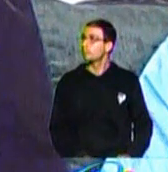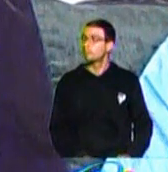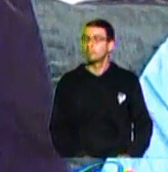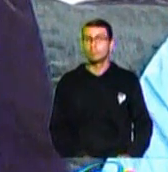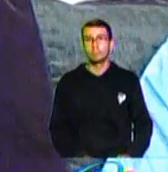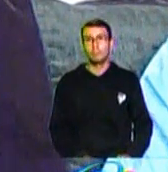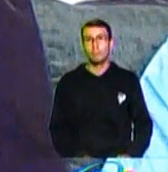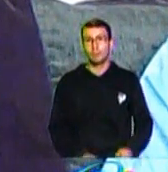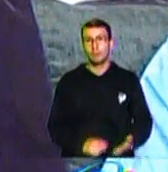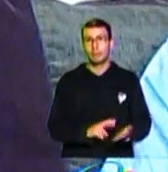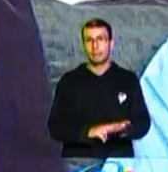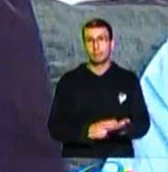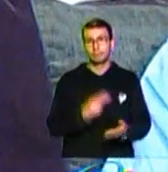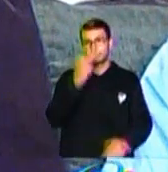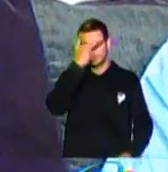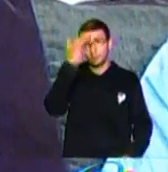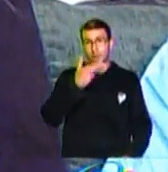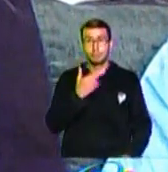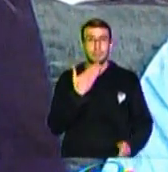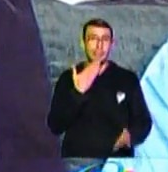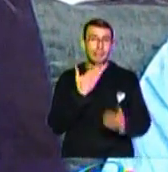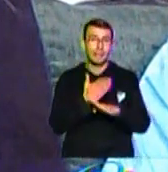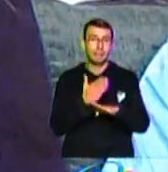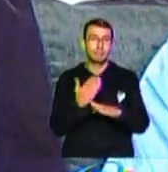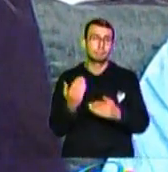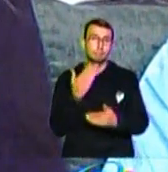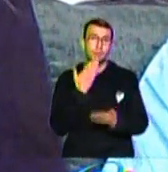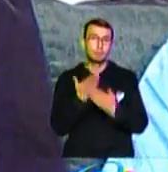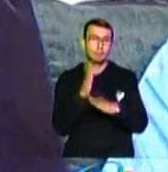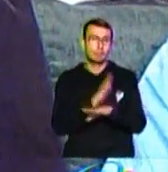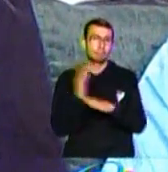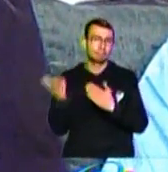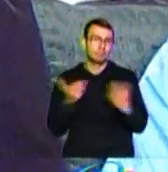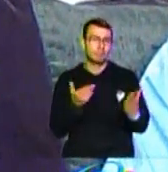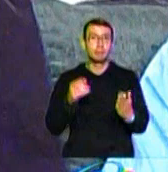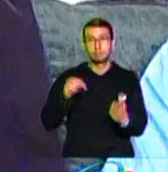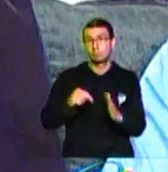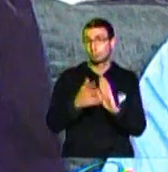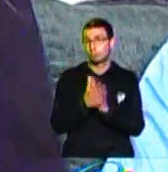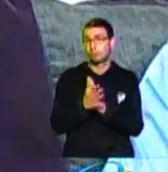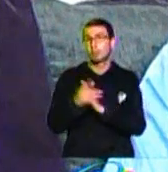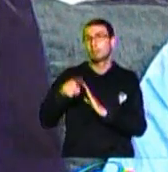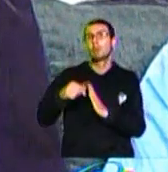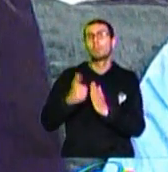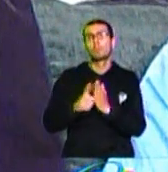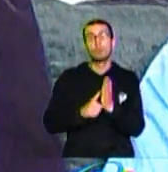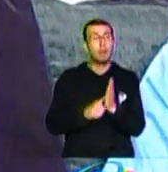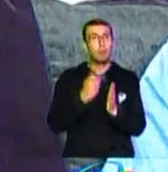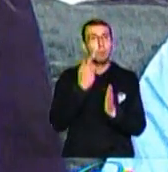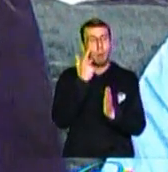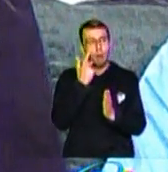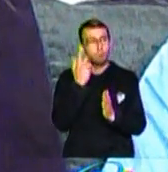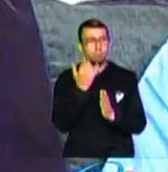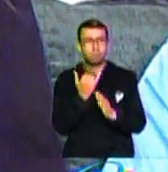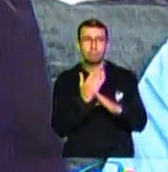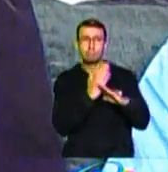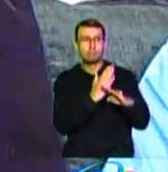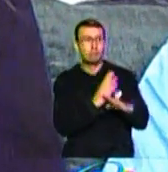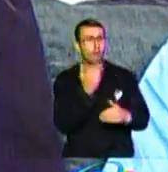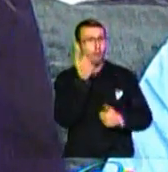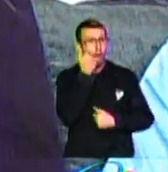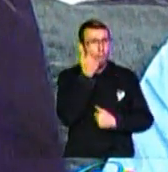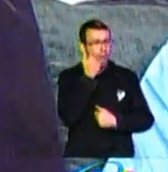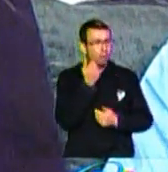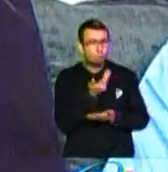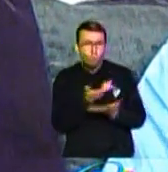Muchas gracias por estar nuevamente con nosotros en una nueva edición de Conexión Vital, un programa de educación y de prevención en salud, un programa que quiere llegar a todos